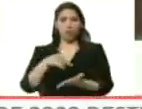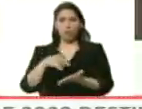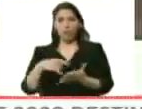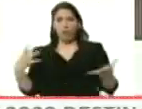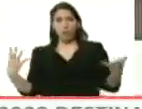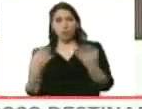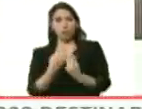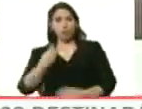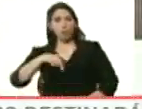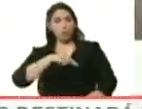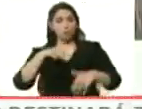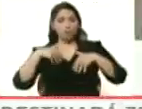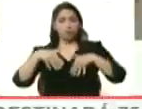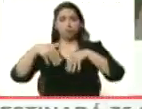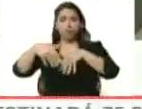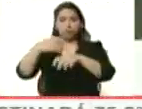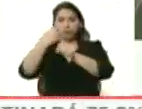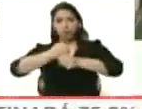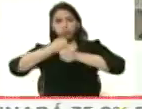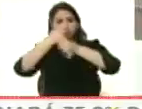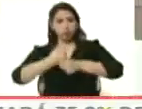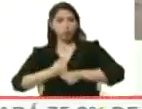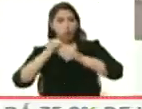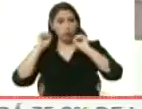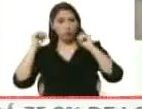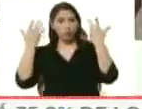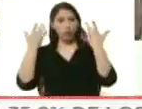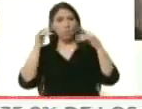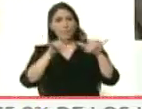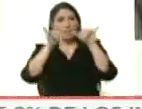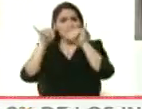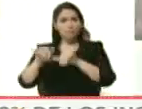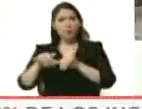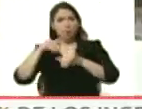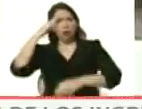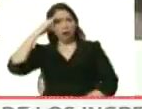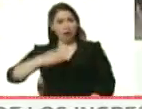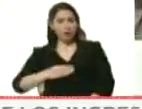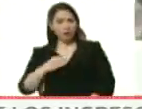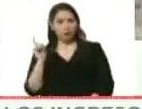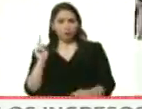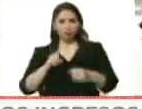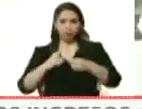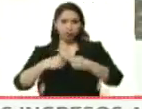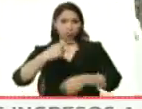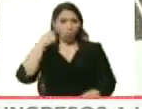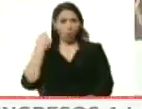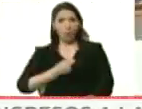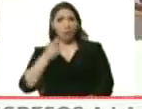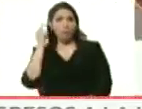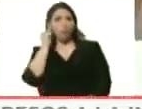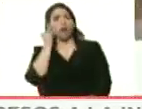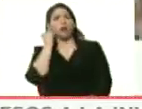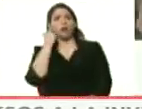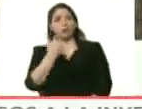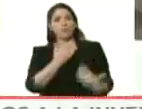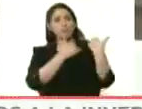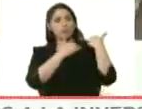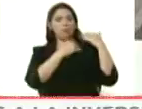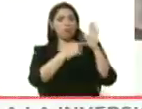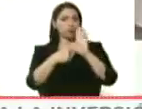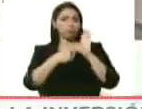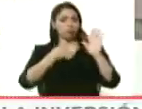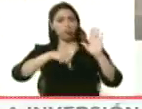glorioso, el mismo ejército que hoy conforman hombres y mujeres, el mismo ejército que se representa en nuestra